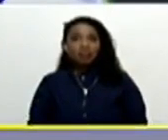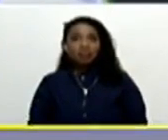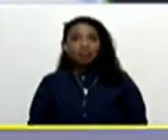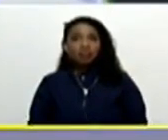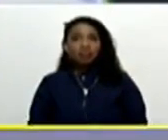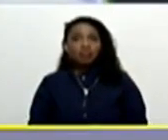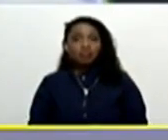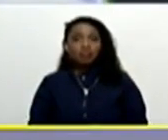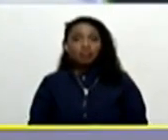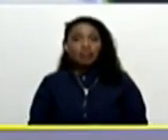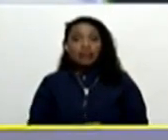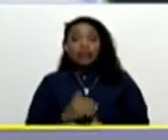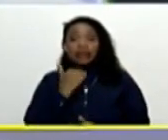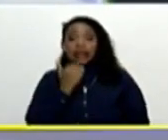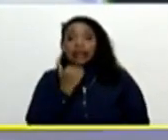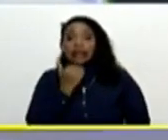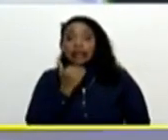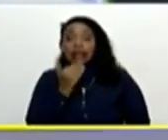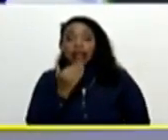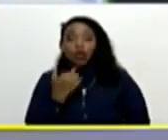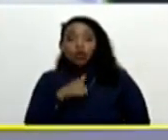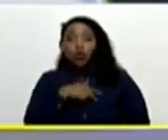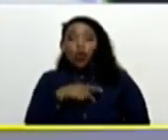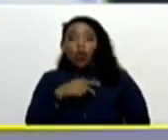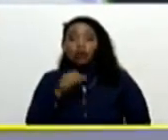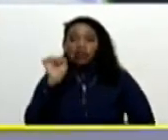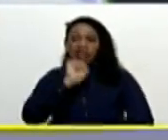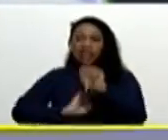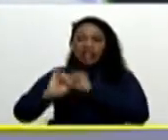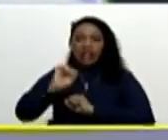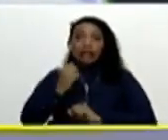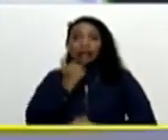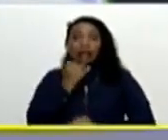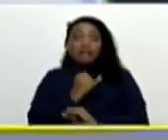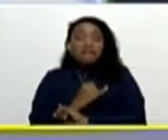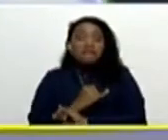estamos ya en la fase de la ofensiva final.